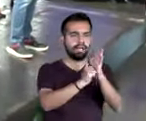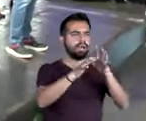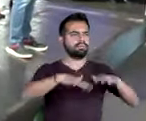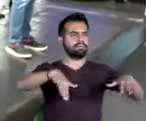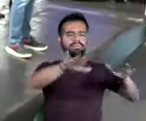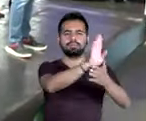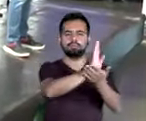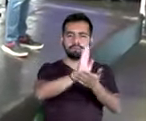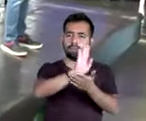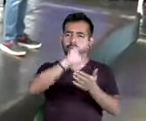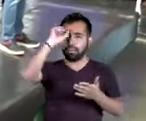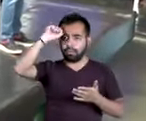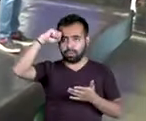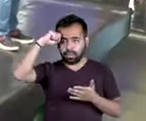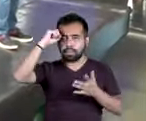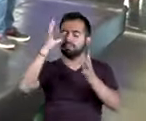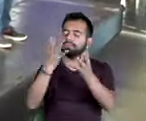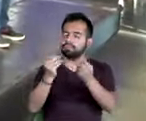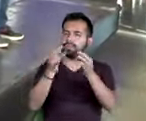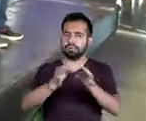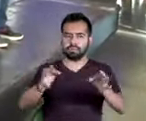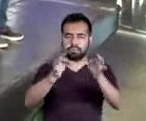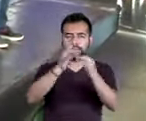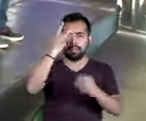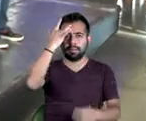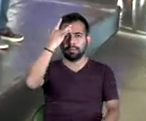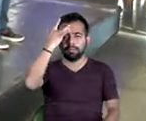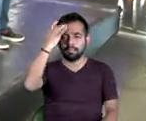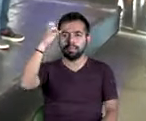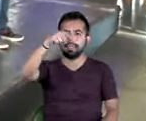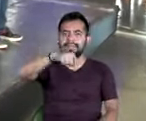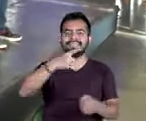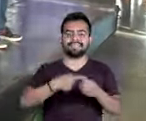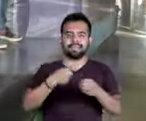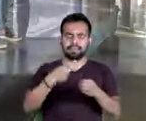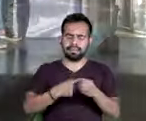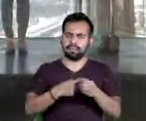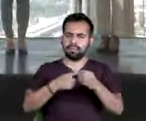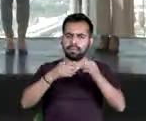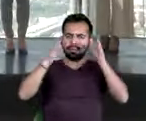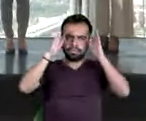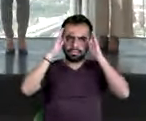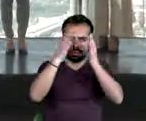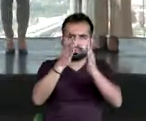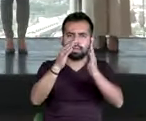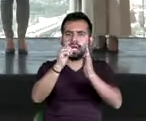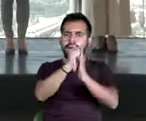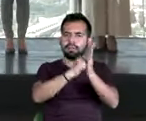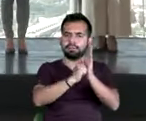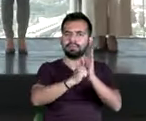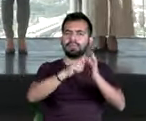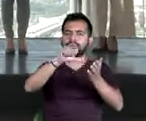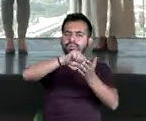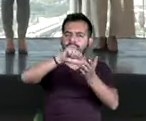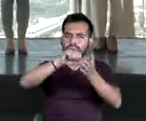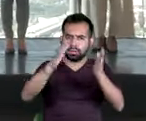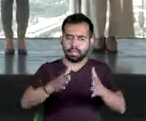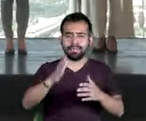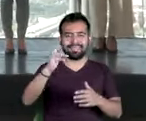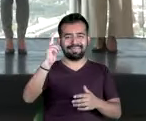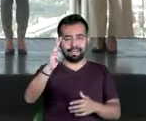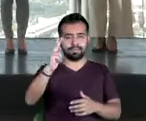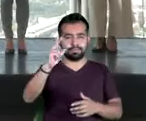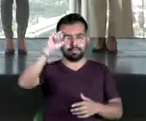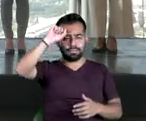ustedes, esto es muy importante, Quito se convirtió en el referente mundial de la agenda para las ciudades. Hábitat 3, que fue hecho